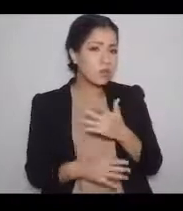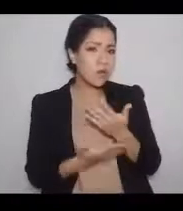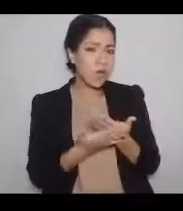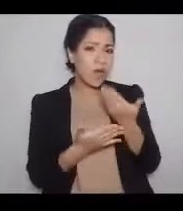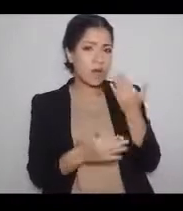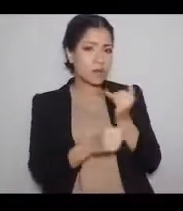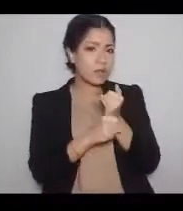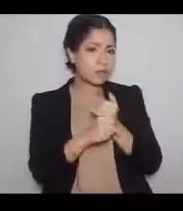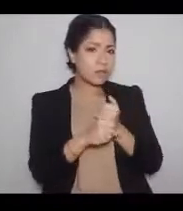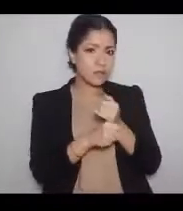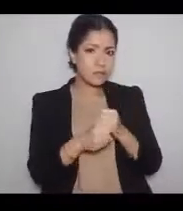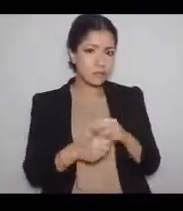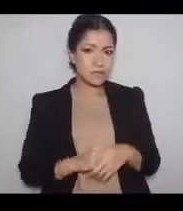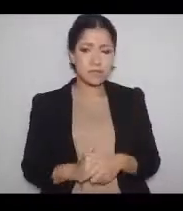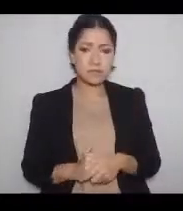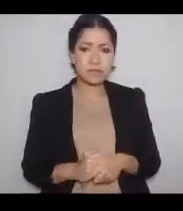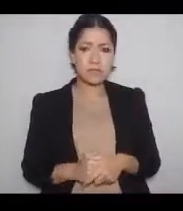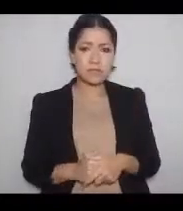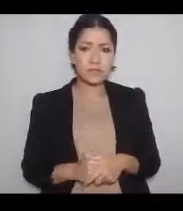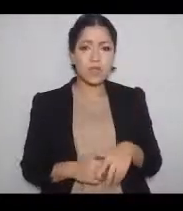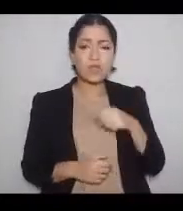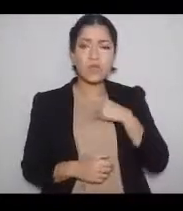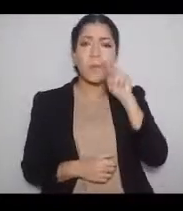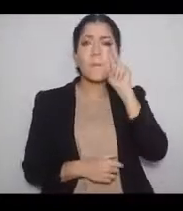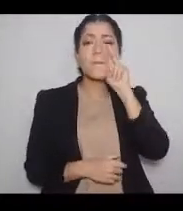En la selva negra, cerca de mi pueblo,